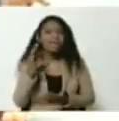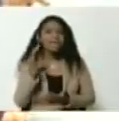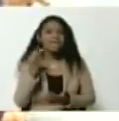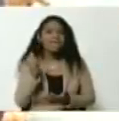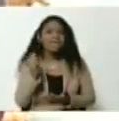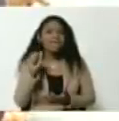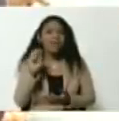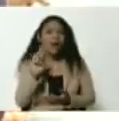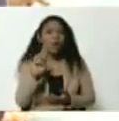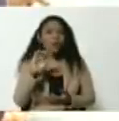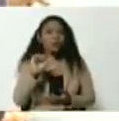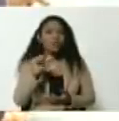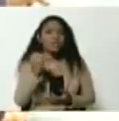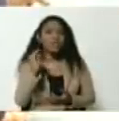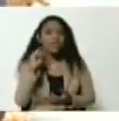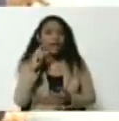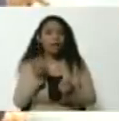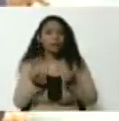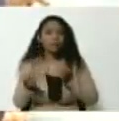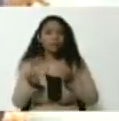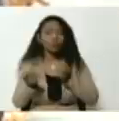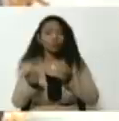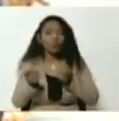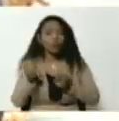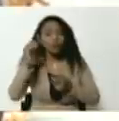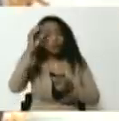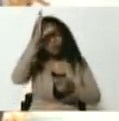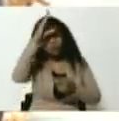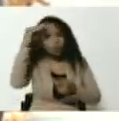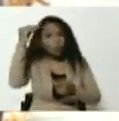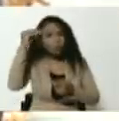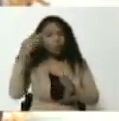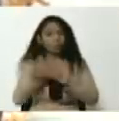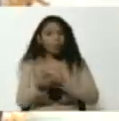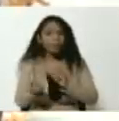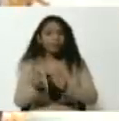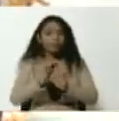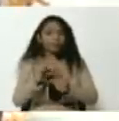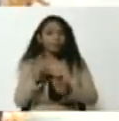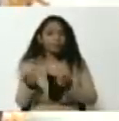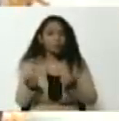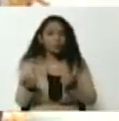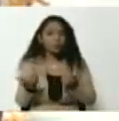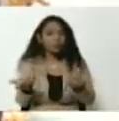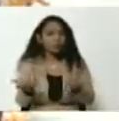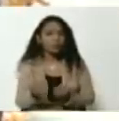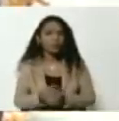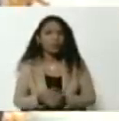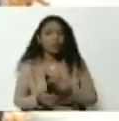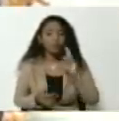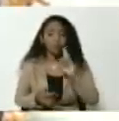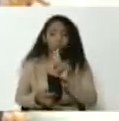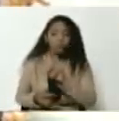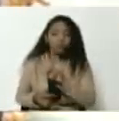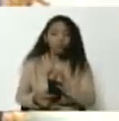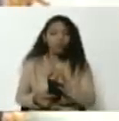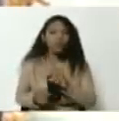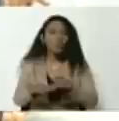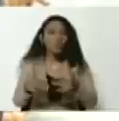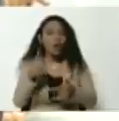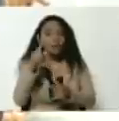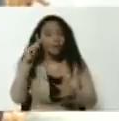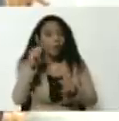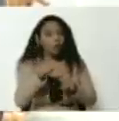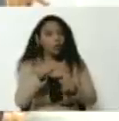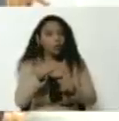sufrió en el manejo que hizo Donald Trump de la pandemia por COVID. Entonces, yo leí esa nota de Bloomberg. ¿Usted sabe cuál es el objetivo de esa